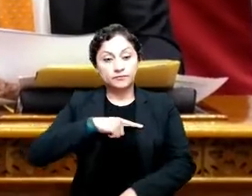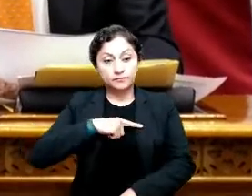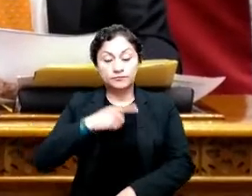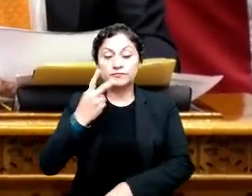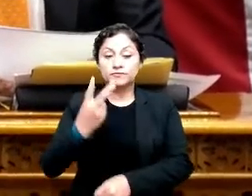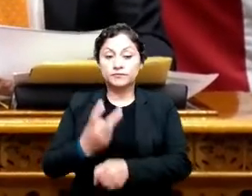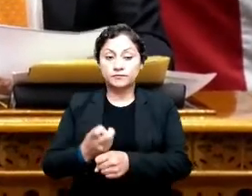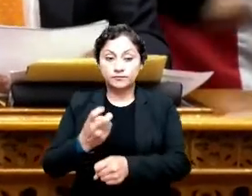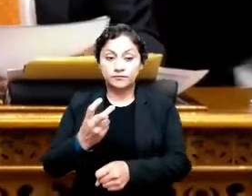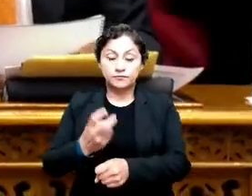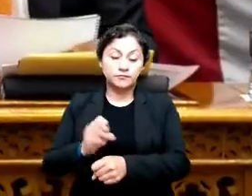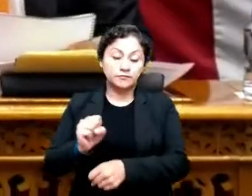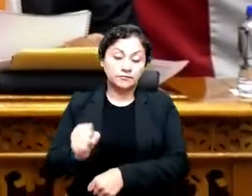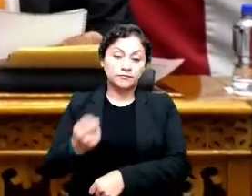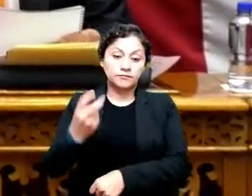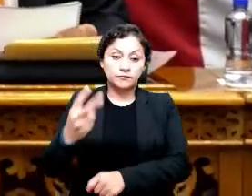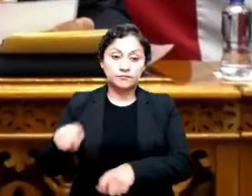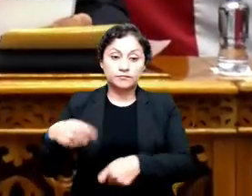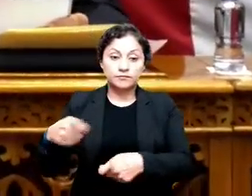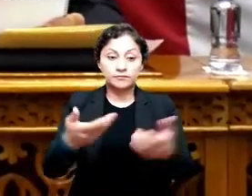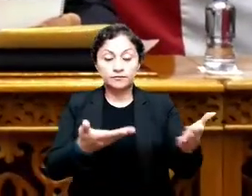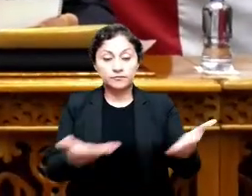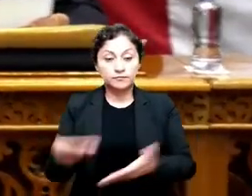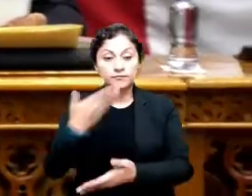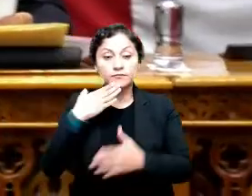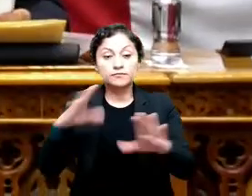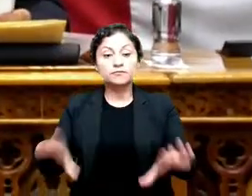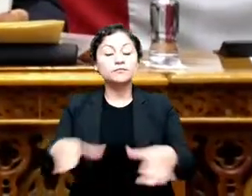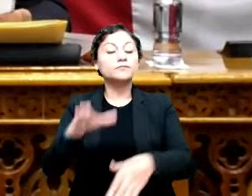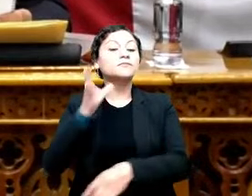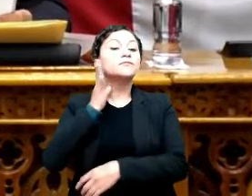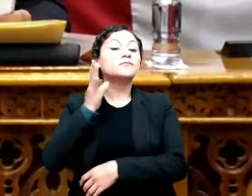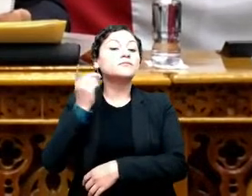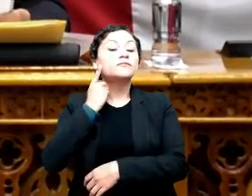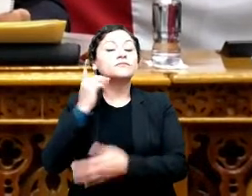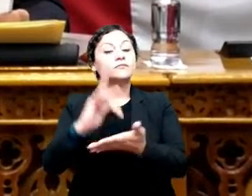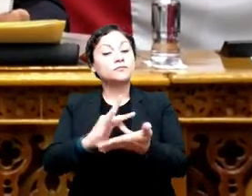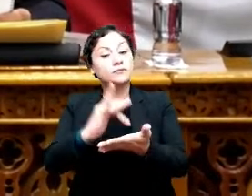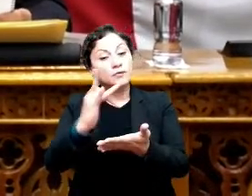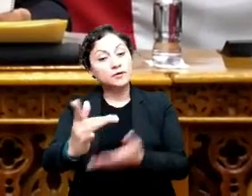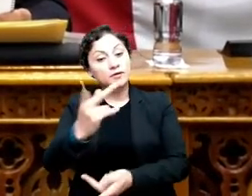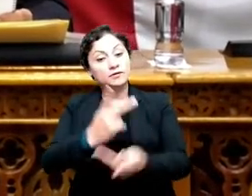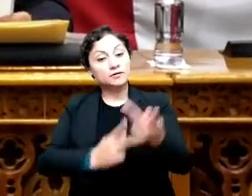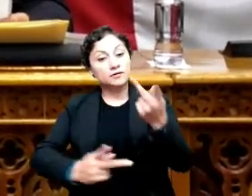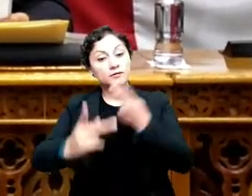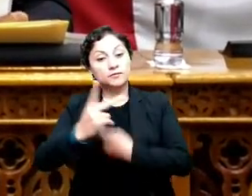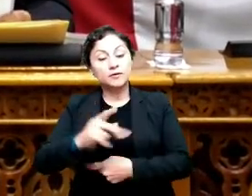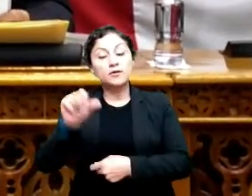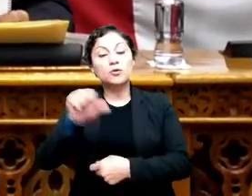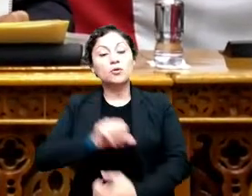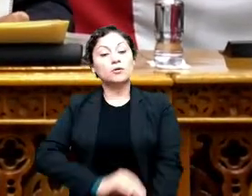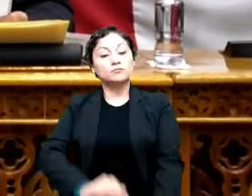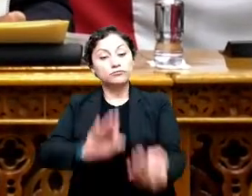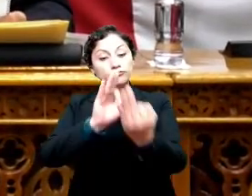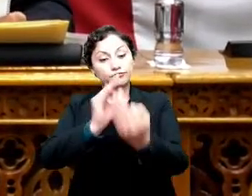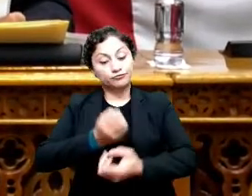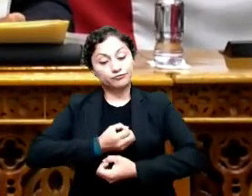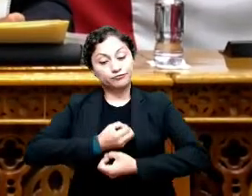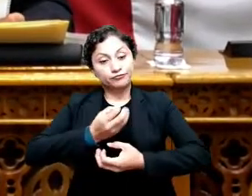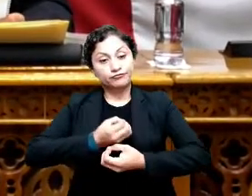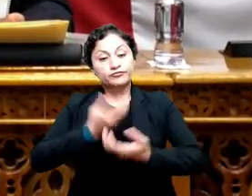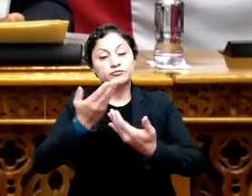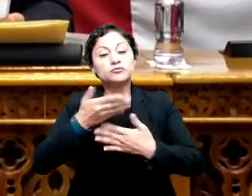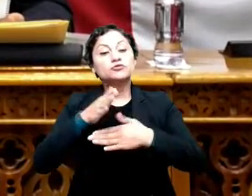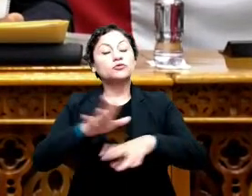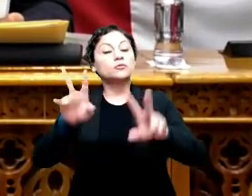a este recinto oficial del Poder Legislativo, agradeciendo su disposición para el desarrollo de esta comparecencia con motivo del